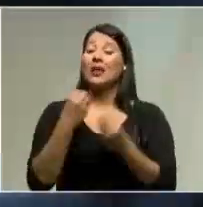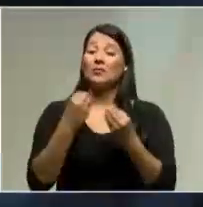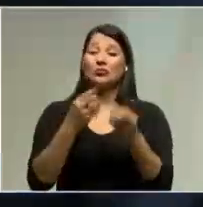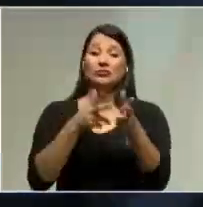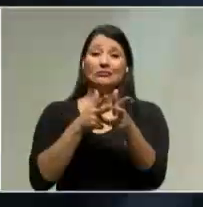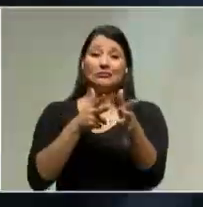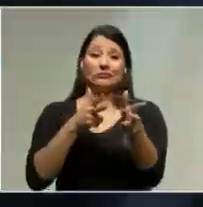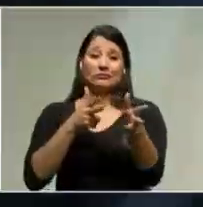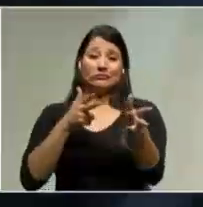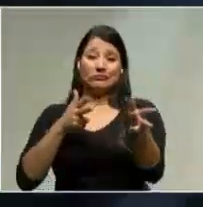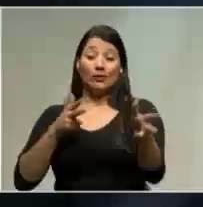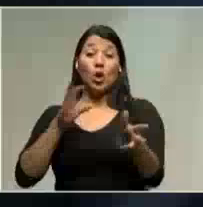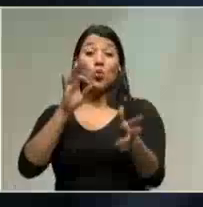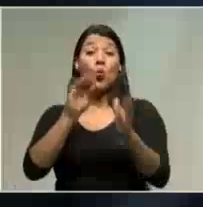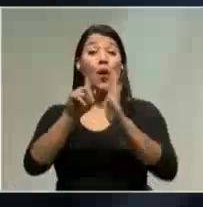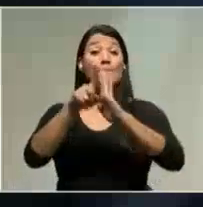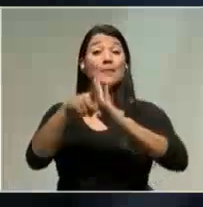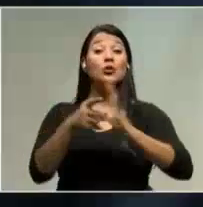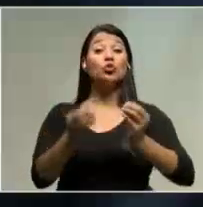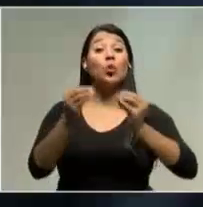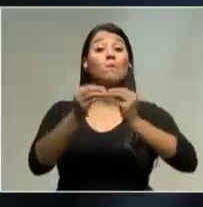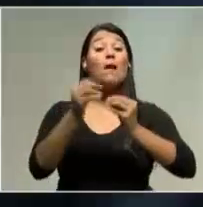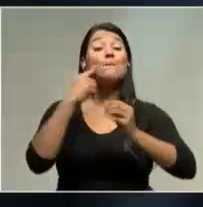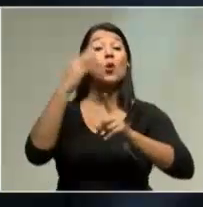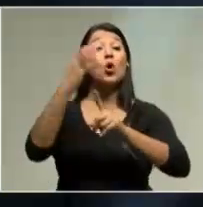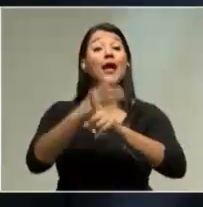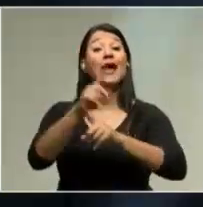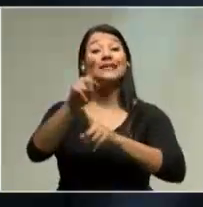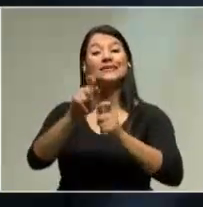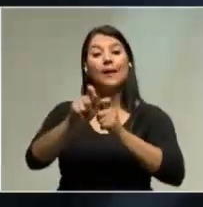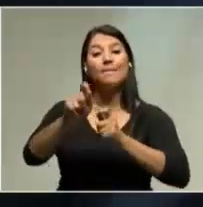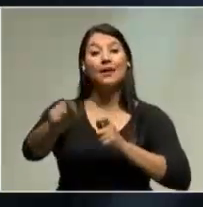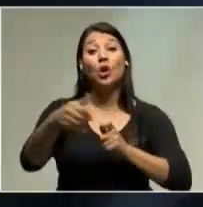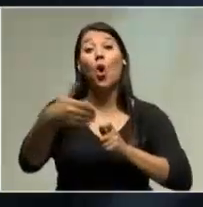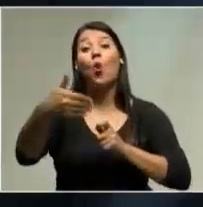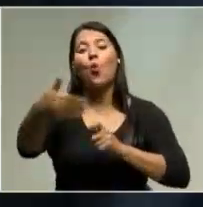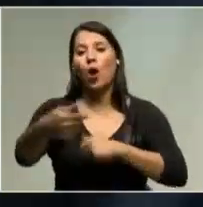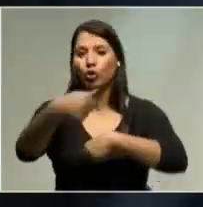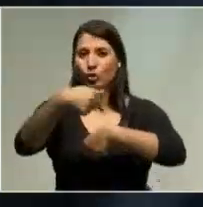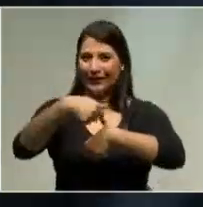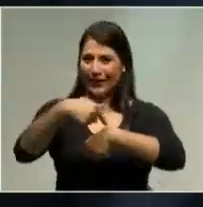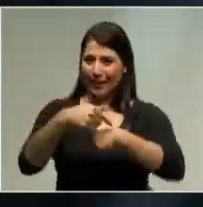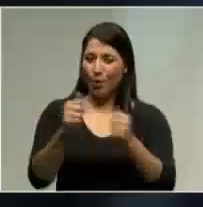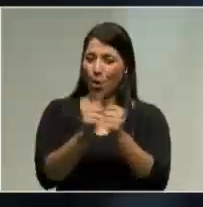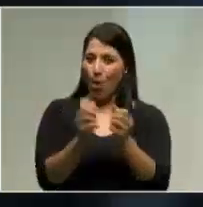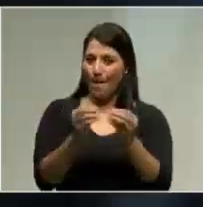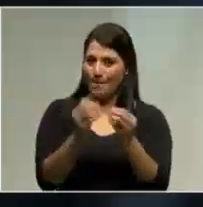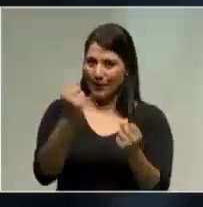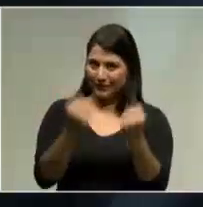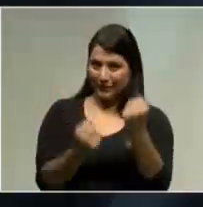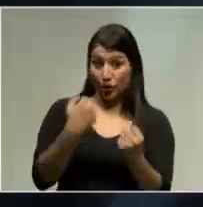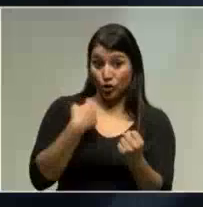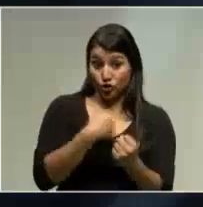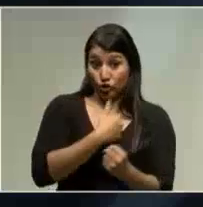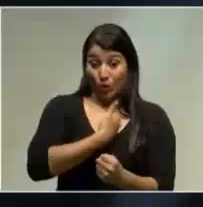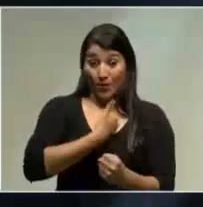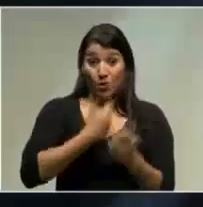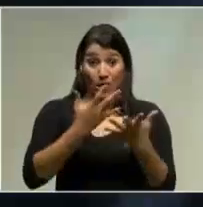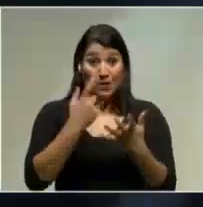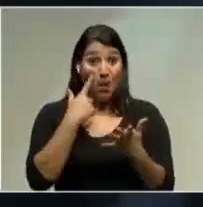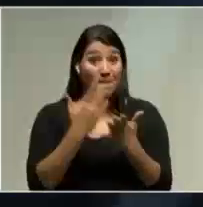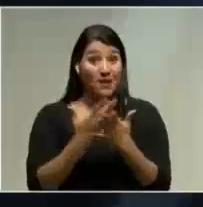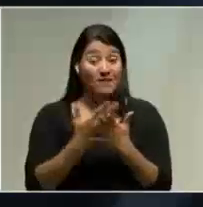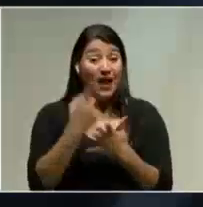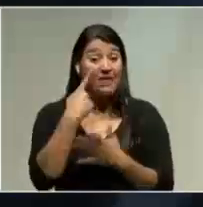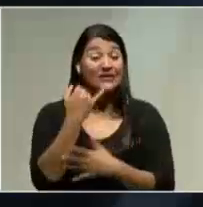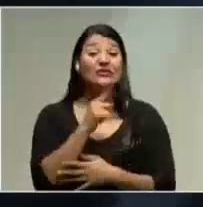importante de 9 minutos por cada 100 metros en la hora pico. En Costa Rica Noticias quisimos averiguar si eso es cierto. A esta hora, a